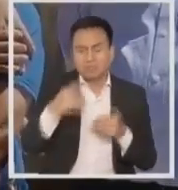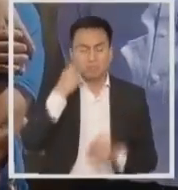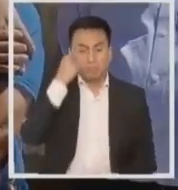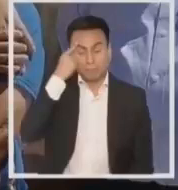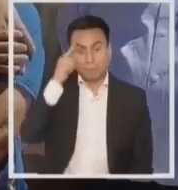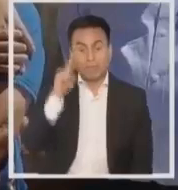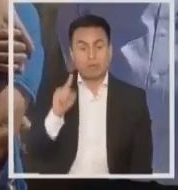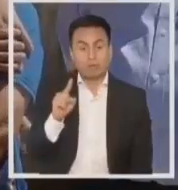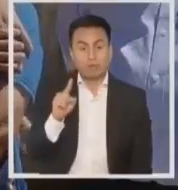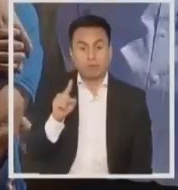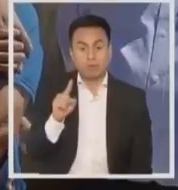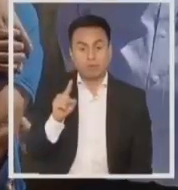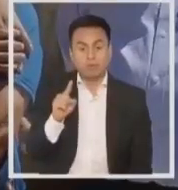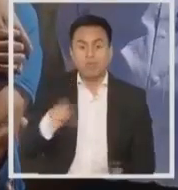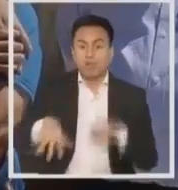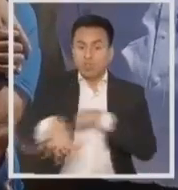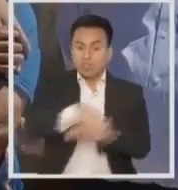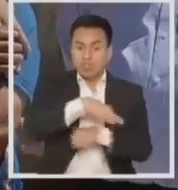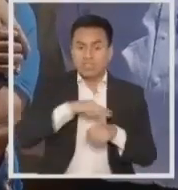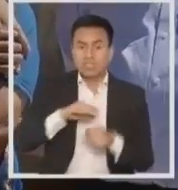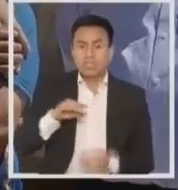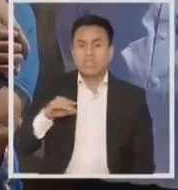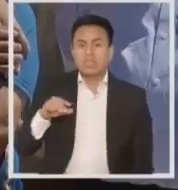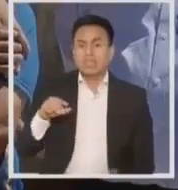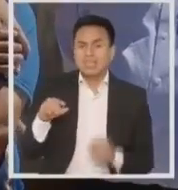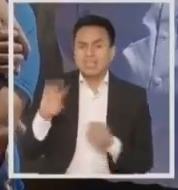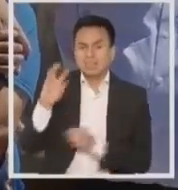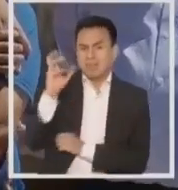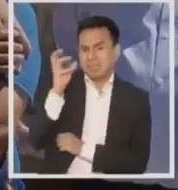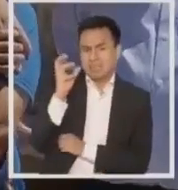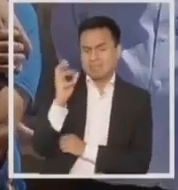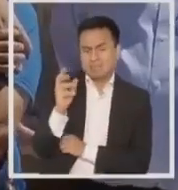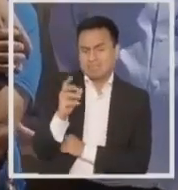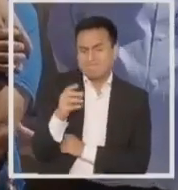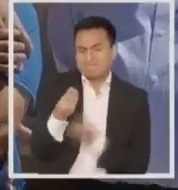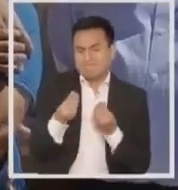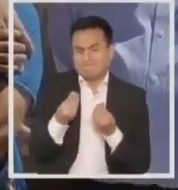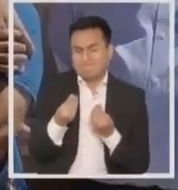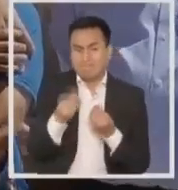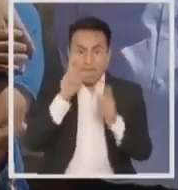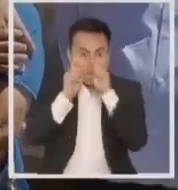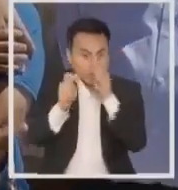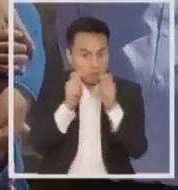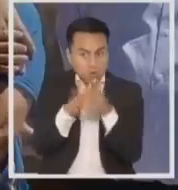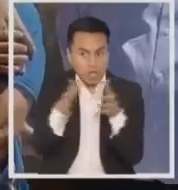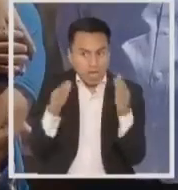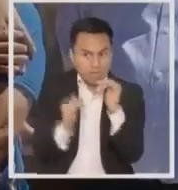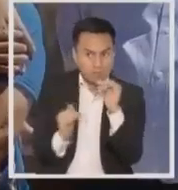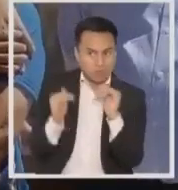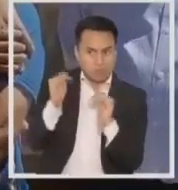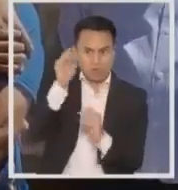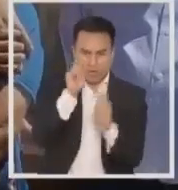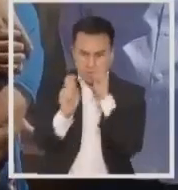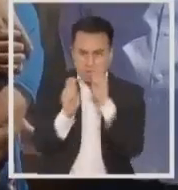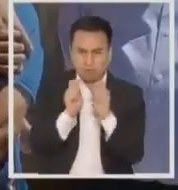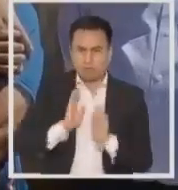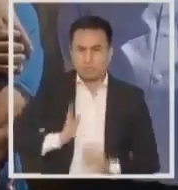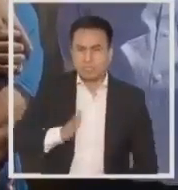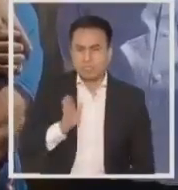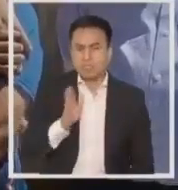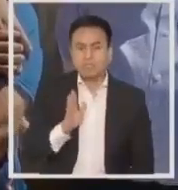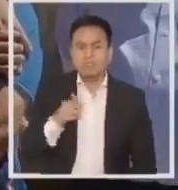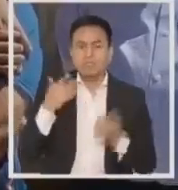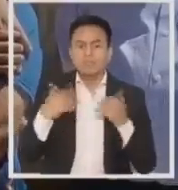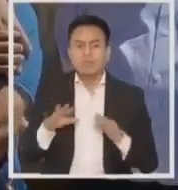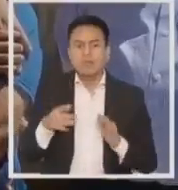pero las condiciones climáticas no nos acompañan. El riesgo sigue siendo demasiado alto y, como ha